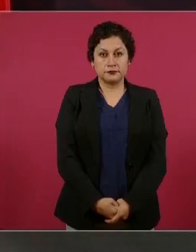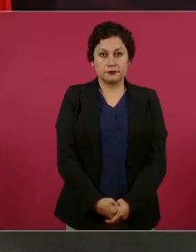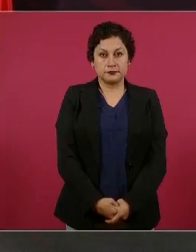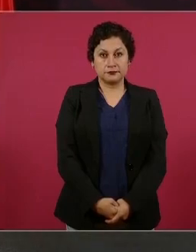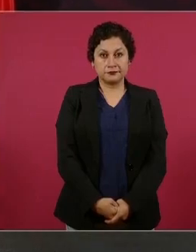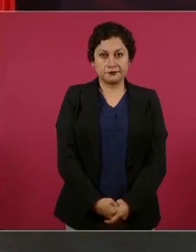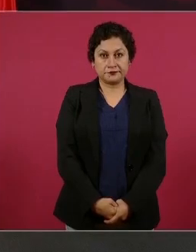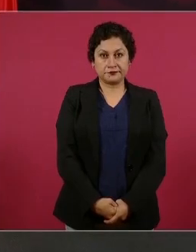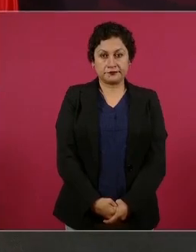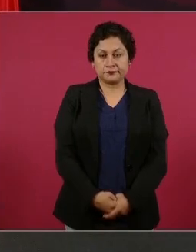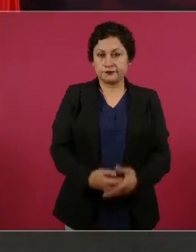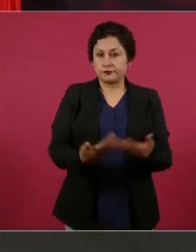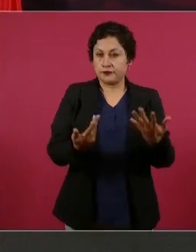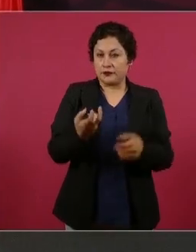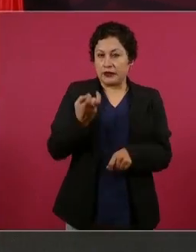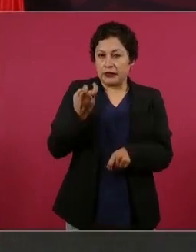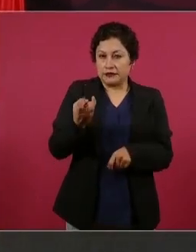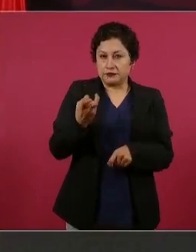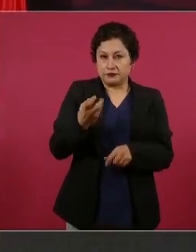cuesta arriba todo esto, ¿no?